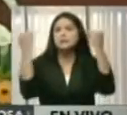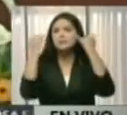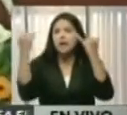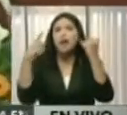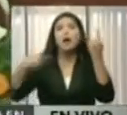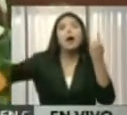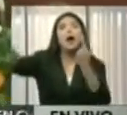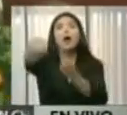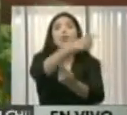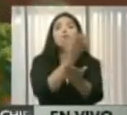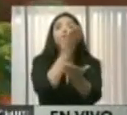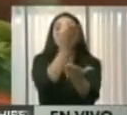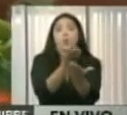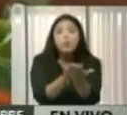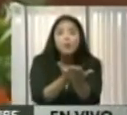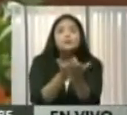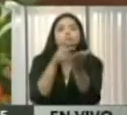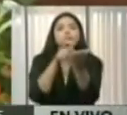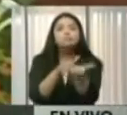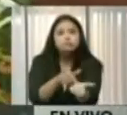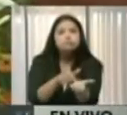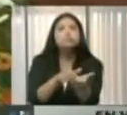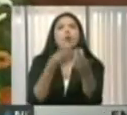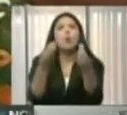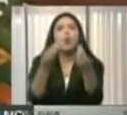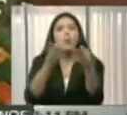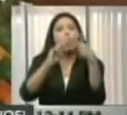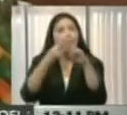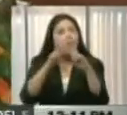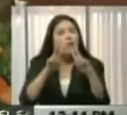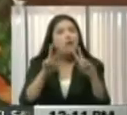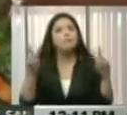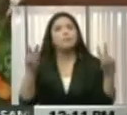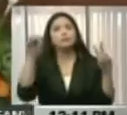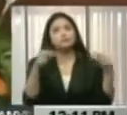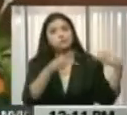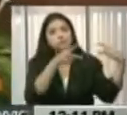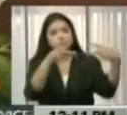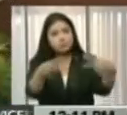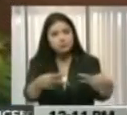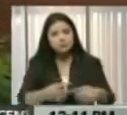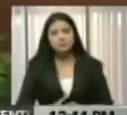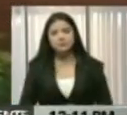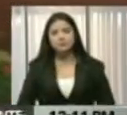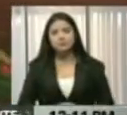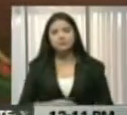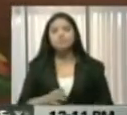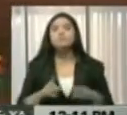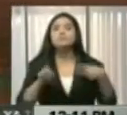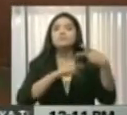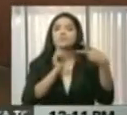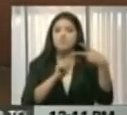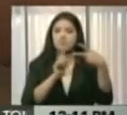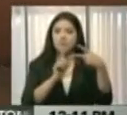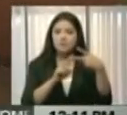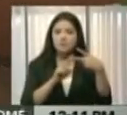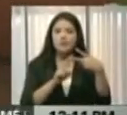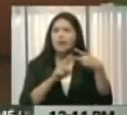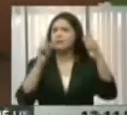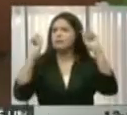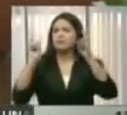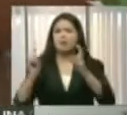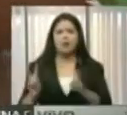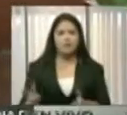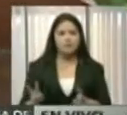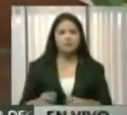propuestas que hagan viable la paz en el curso y contexto de este proceso. B, sobre los temas de la